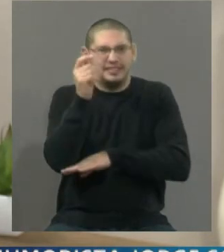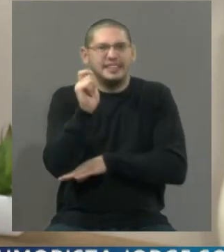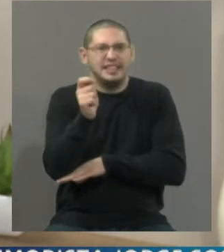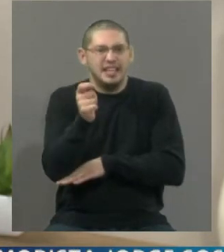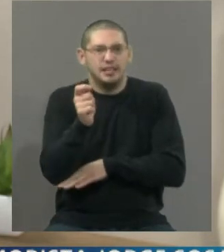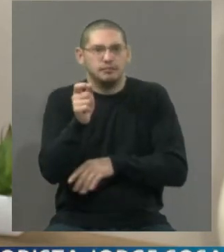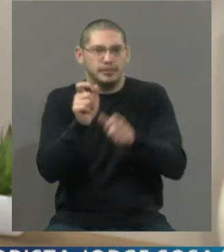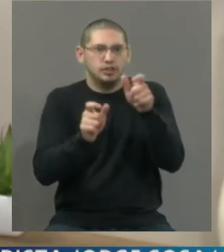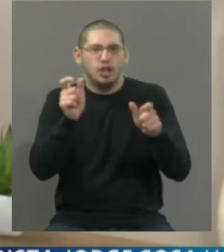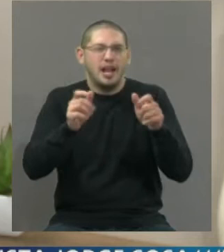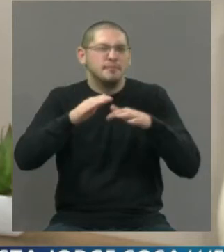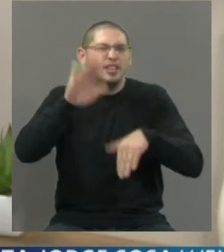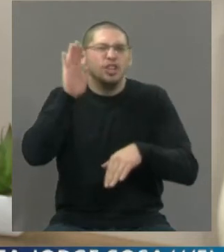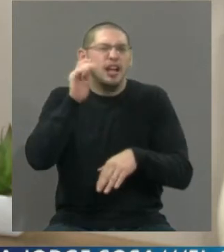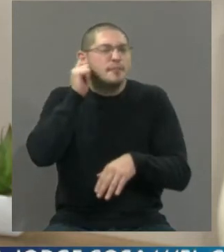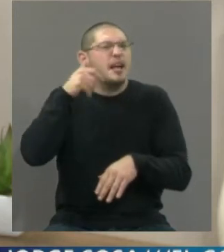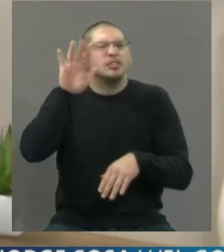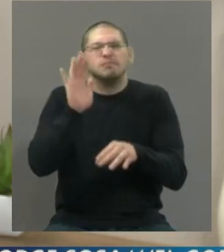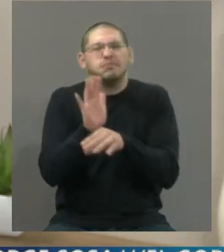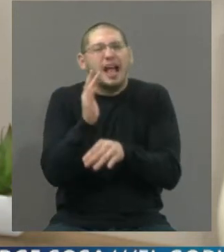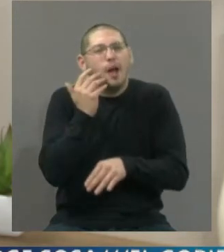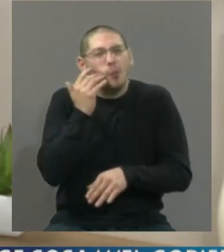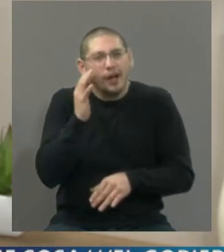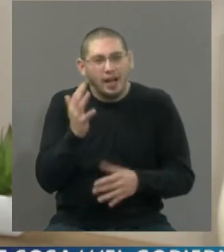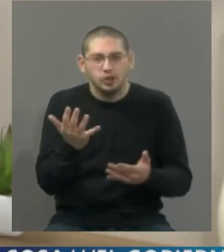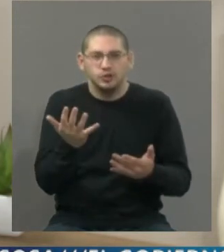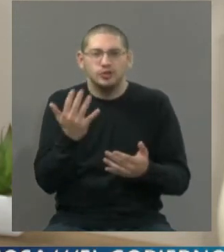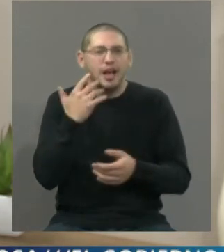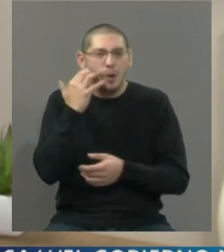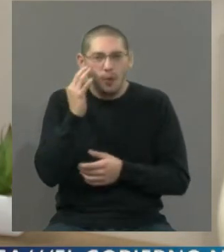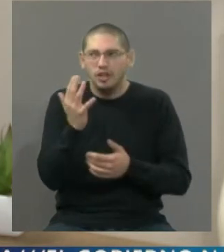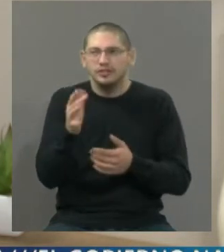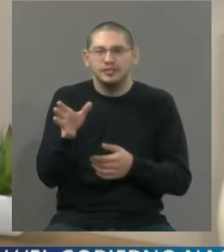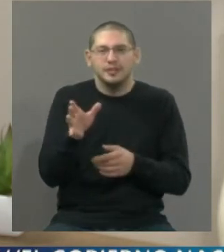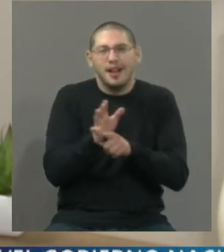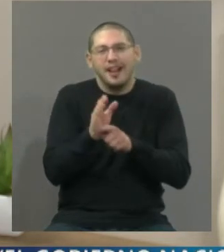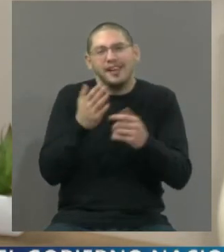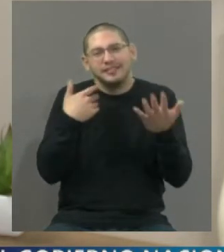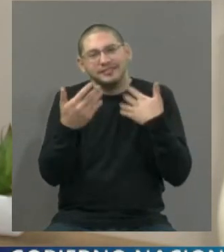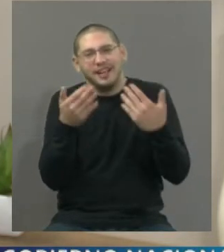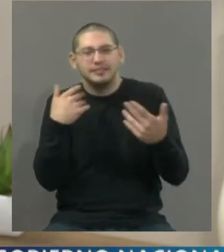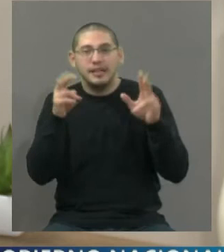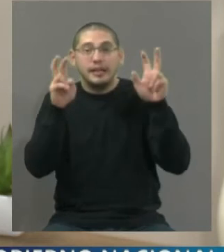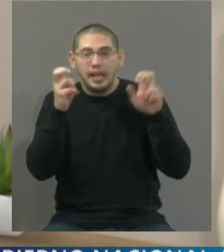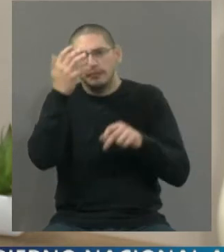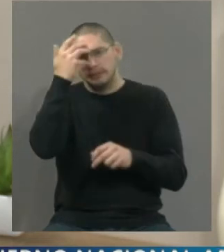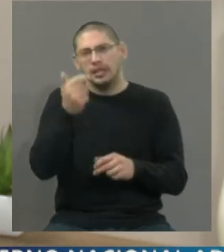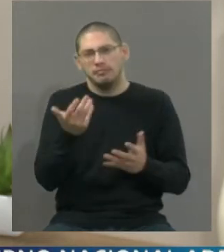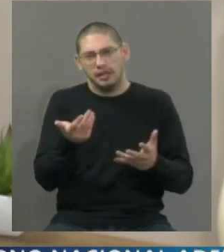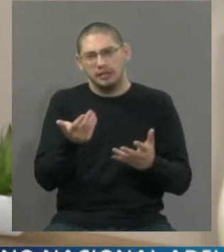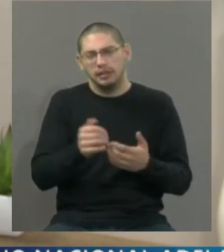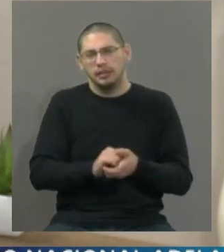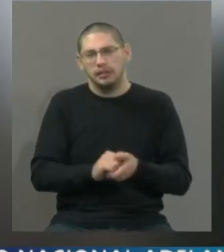de estos casos son abuelos, de poder compartir una charla sanmartiniana, que va a ser una charla sanmartiniana también bastante